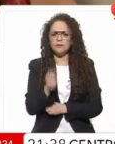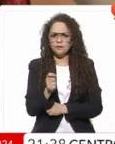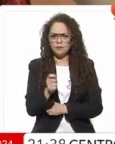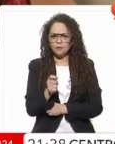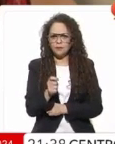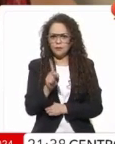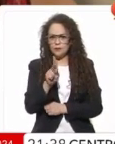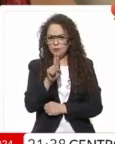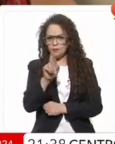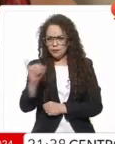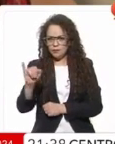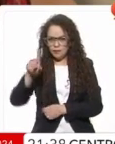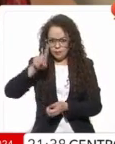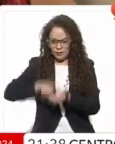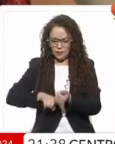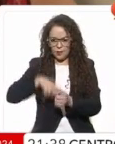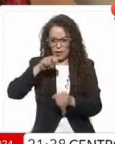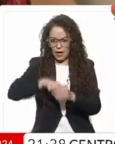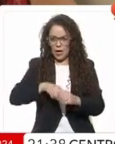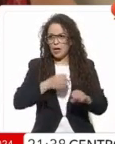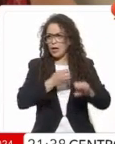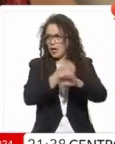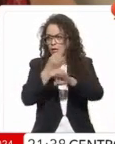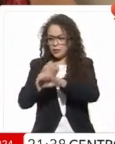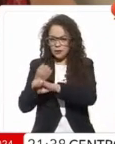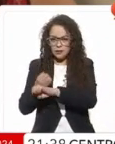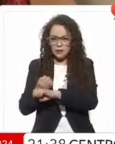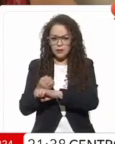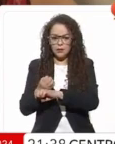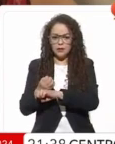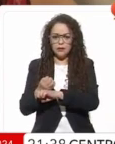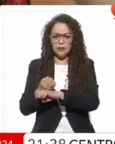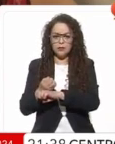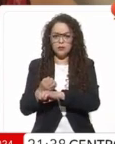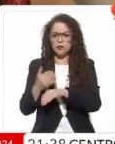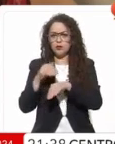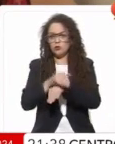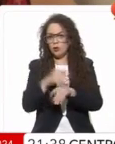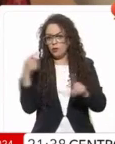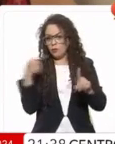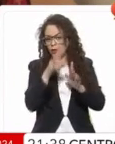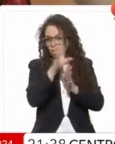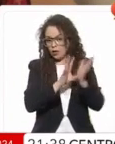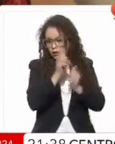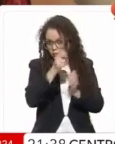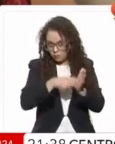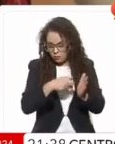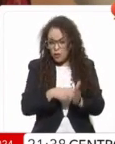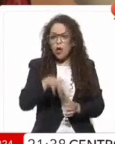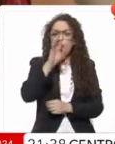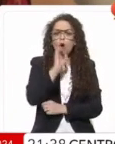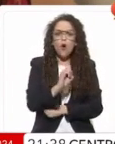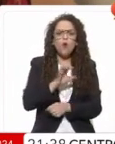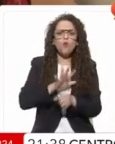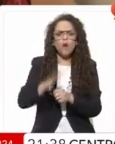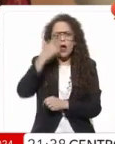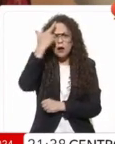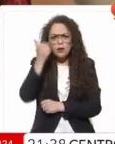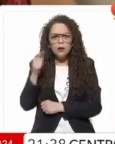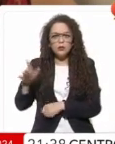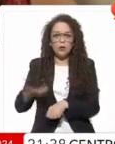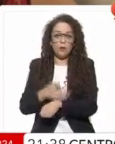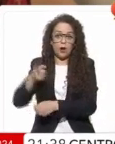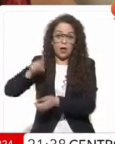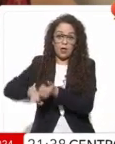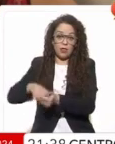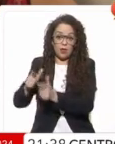del PRI en los distintos estados plural de la reforma, tiene que ver con una situación que atiende a la propia crisis que